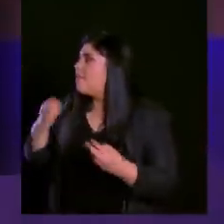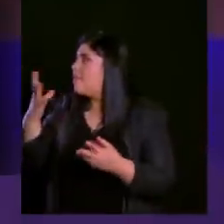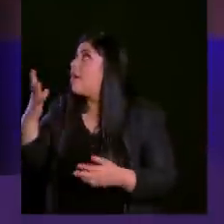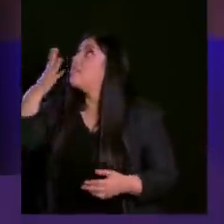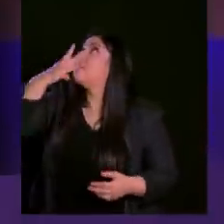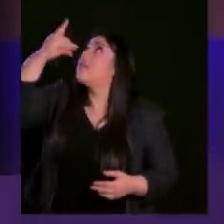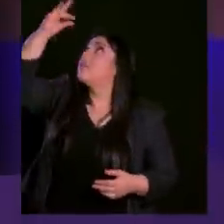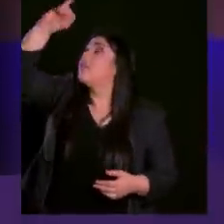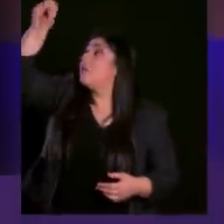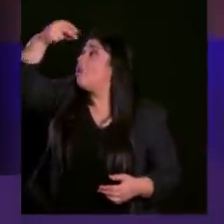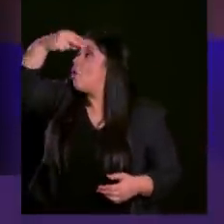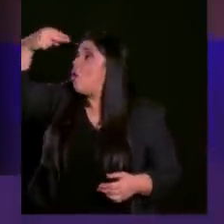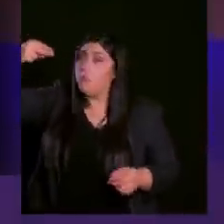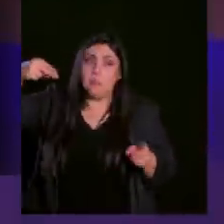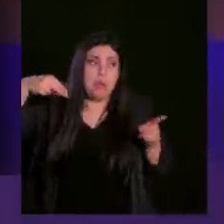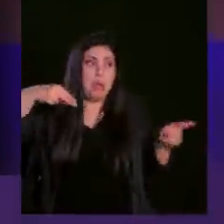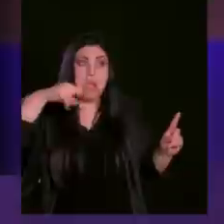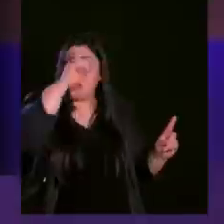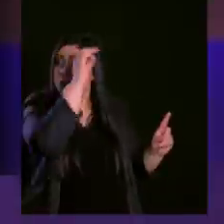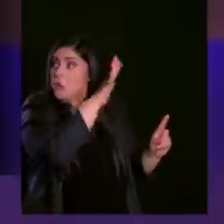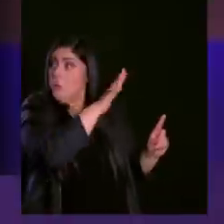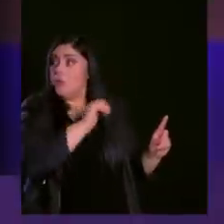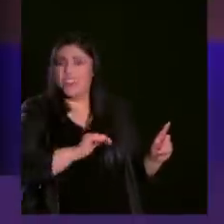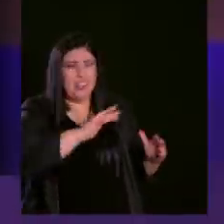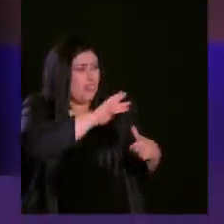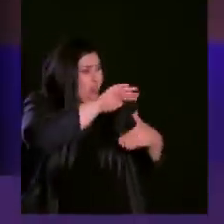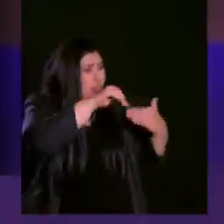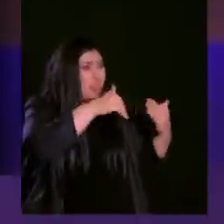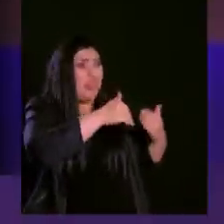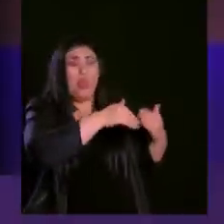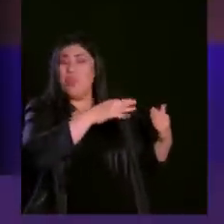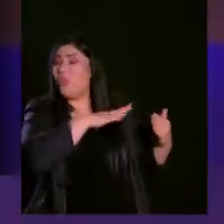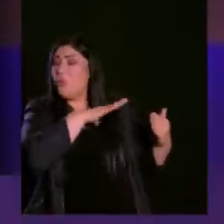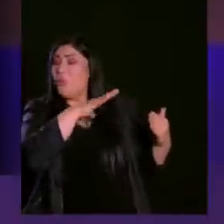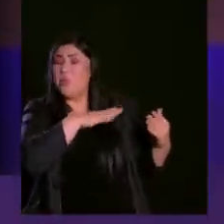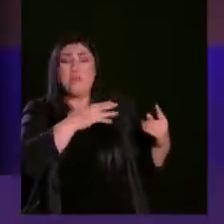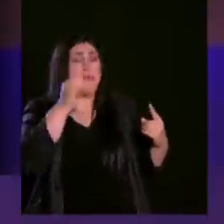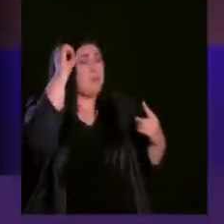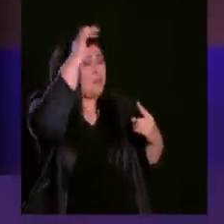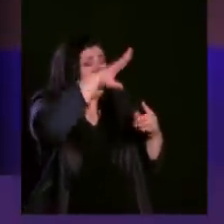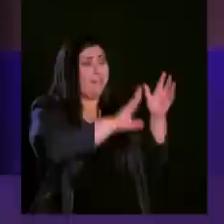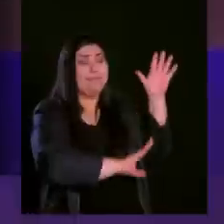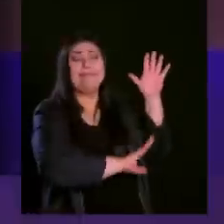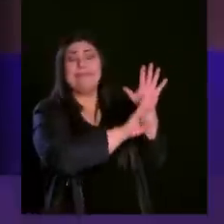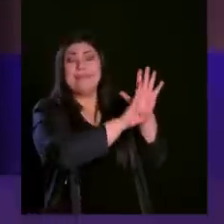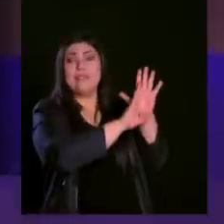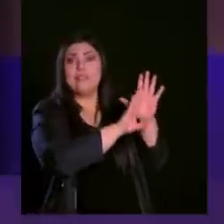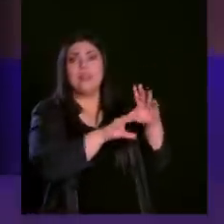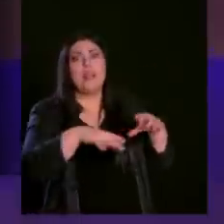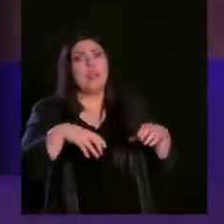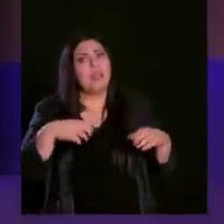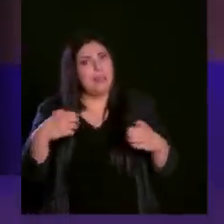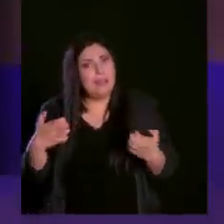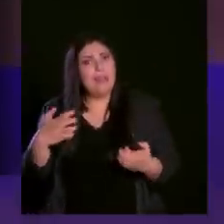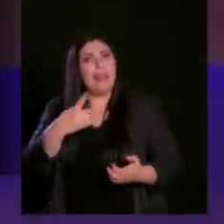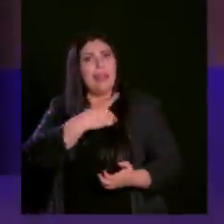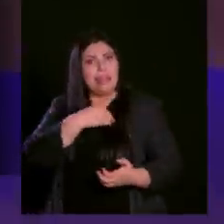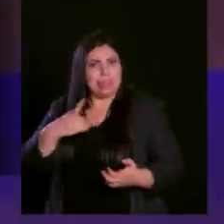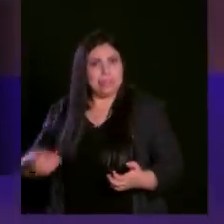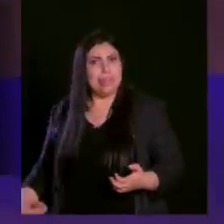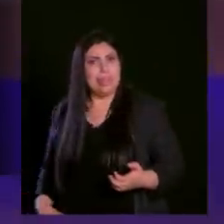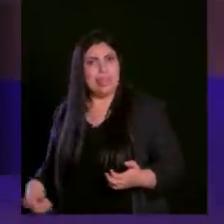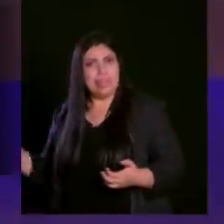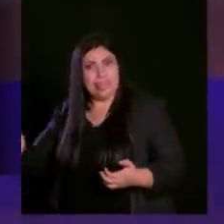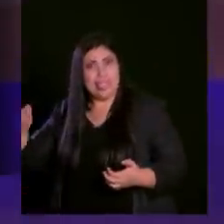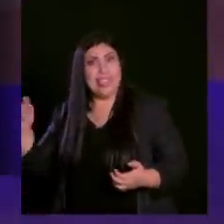de obededón y todo lo que tiene a causa del Arca de Dios Entonces David fue y llevó con alegría El arca de Dios